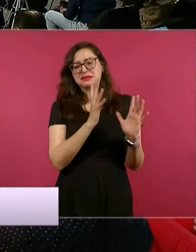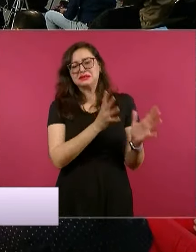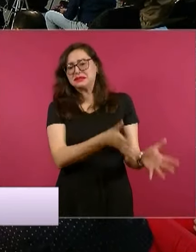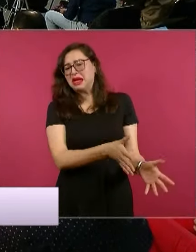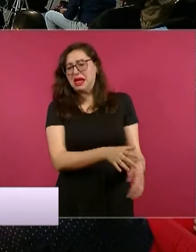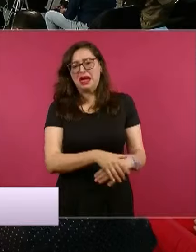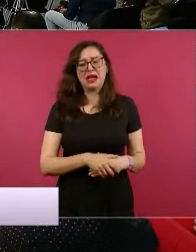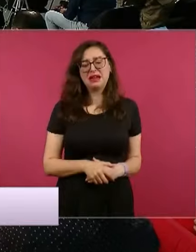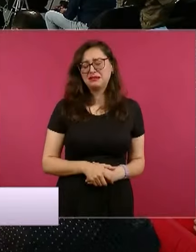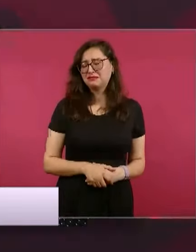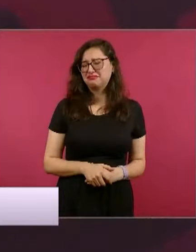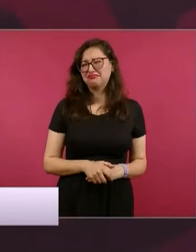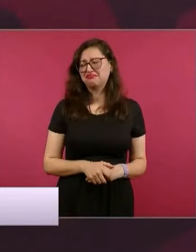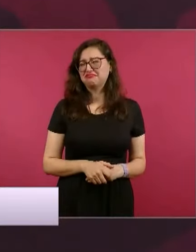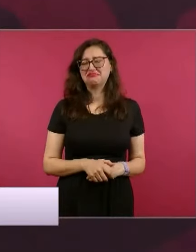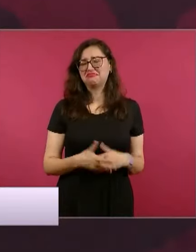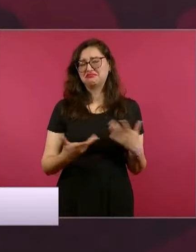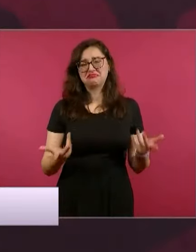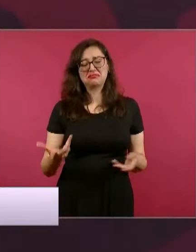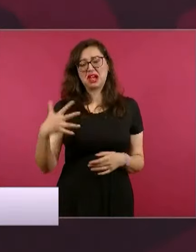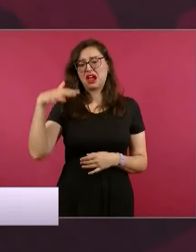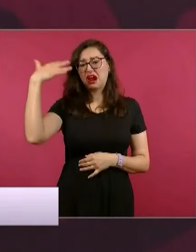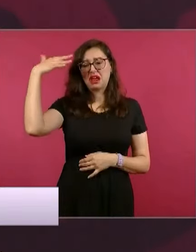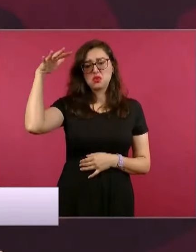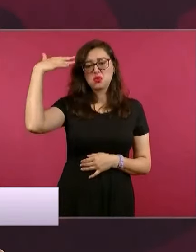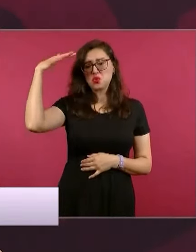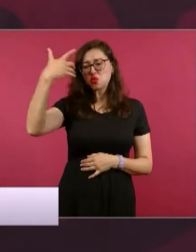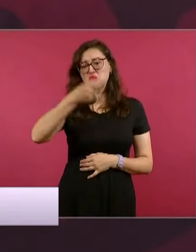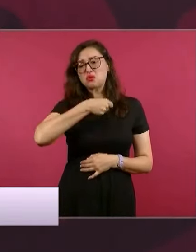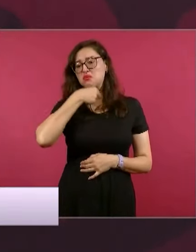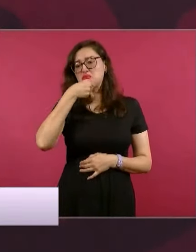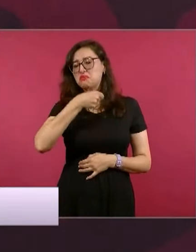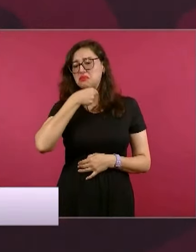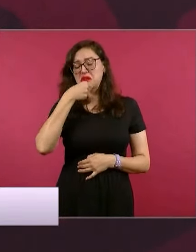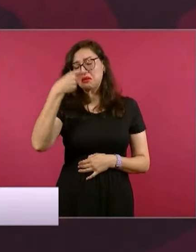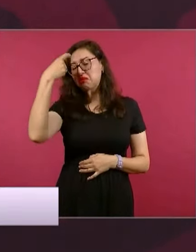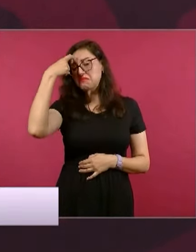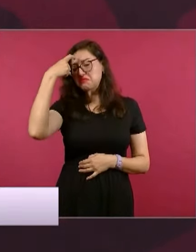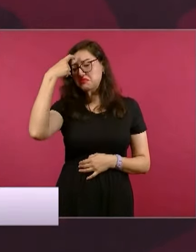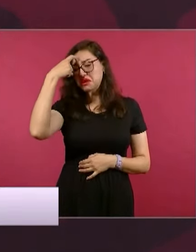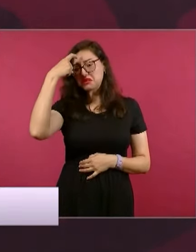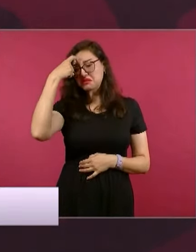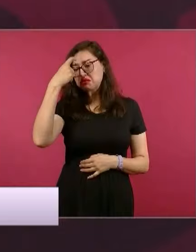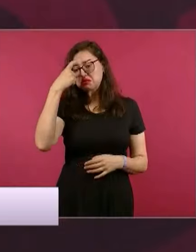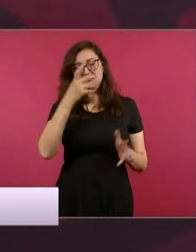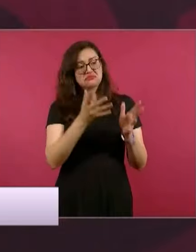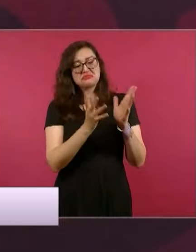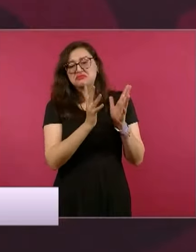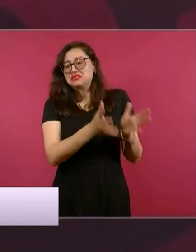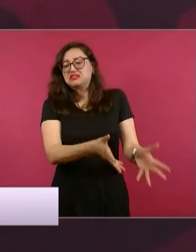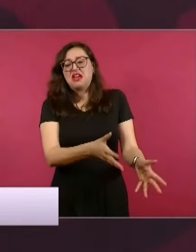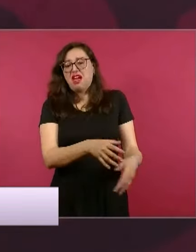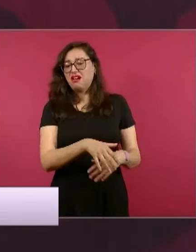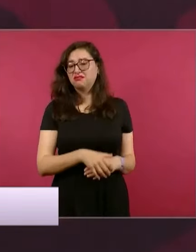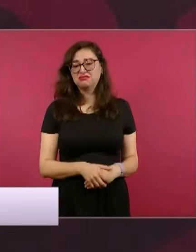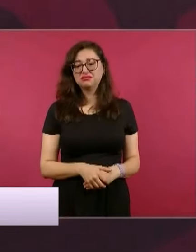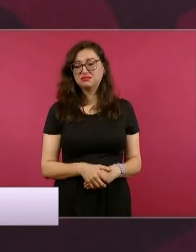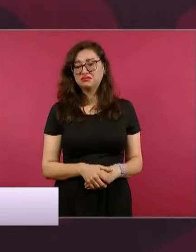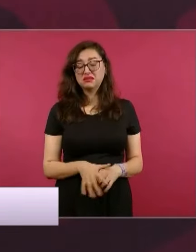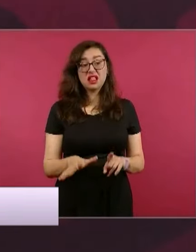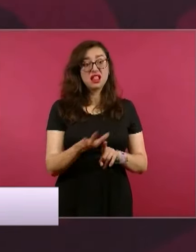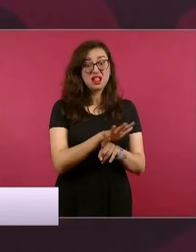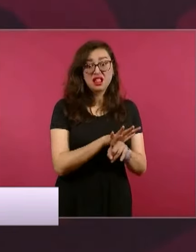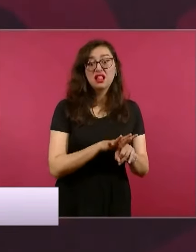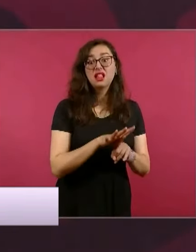teléfono celular al chofer, tienes que saber que llevas tu documento, porque te lo van a pedir. Es increíble, por ejemplo, en el entronque